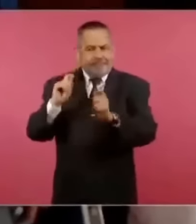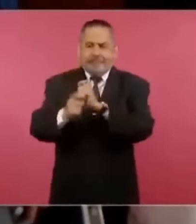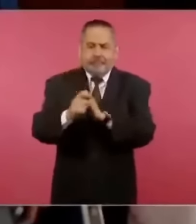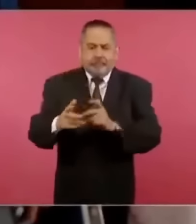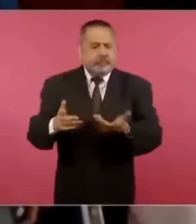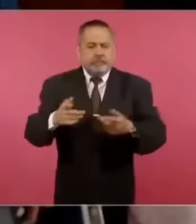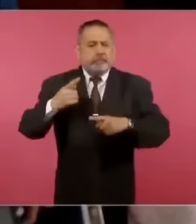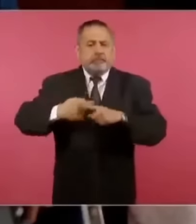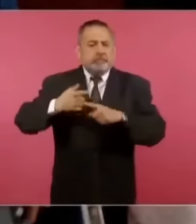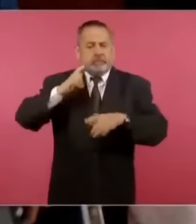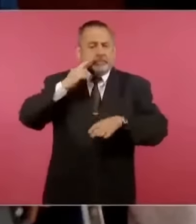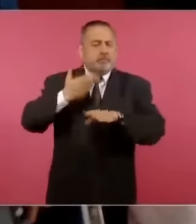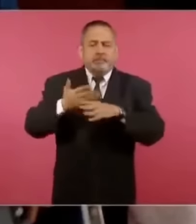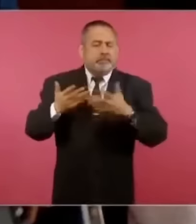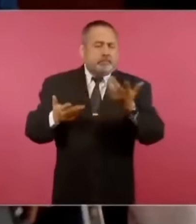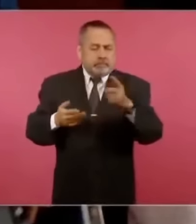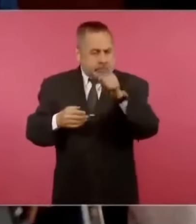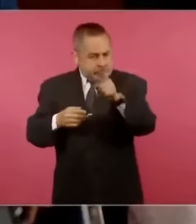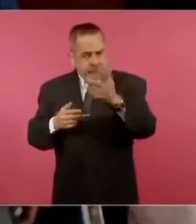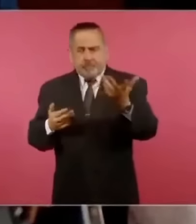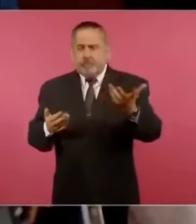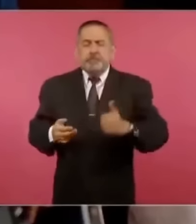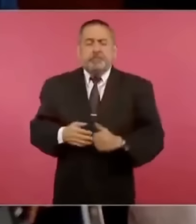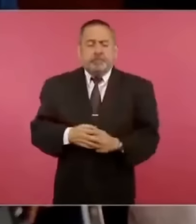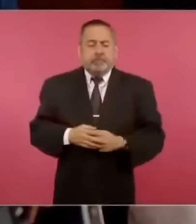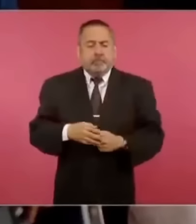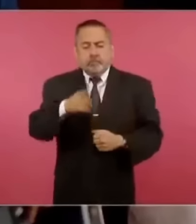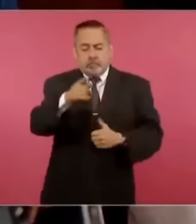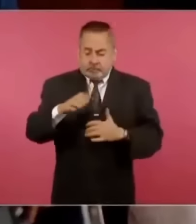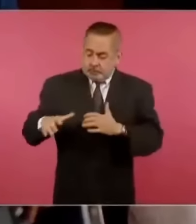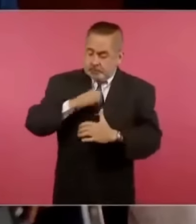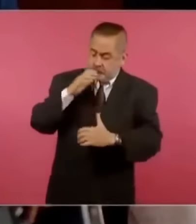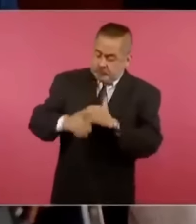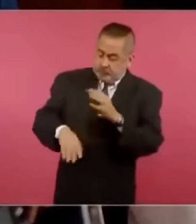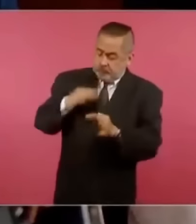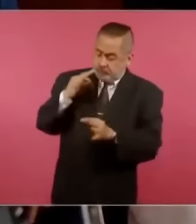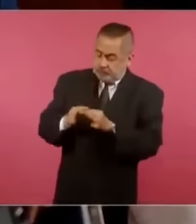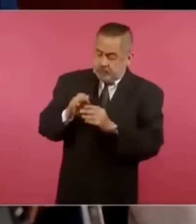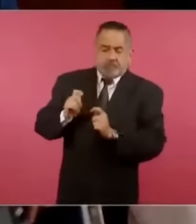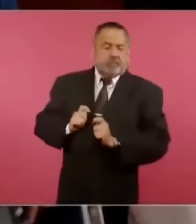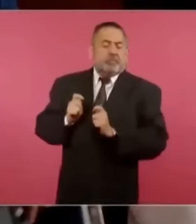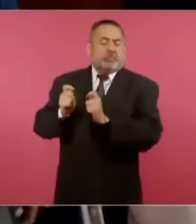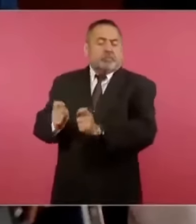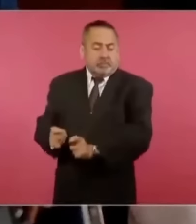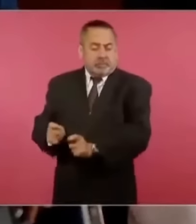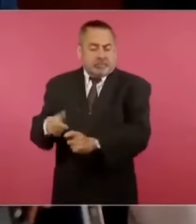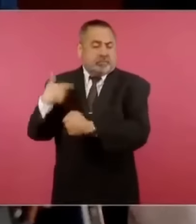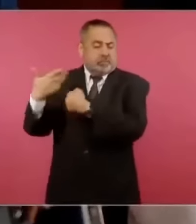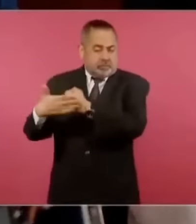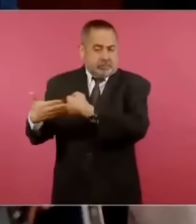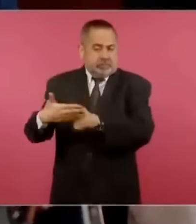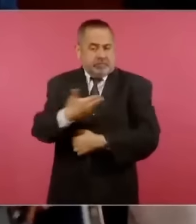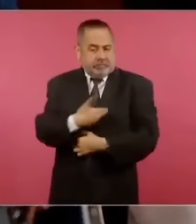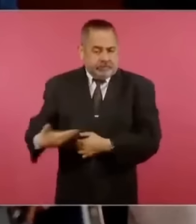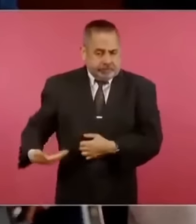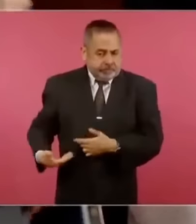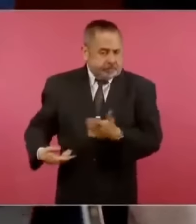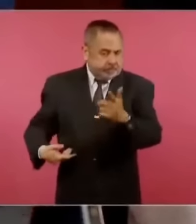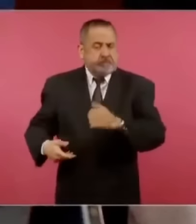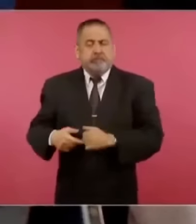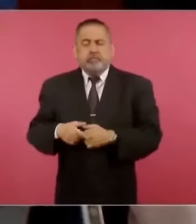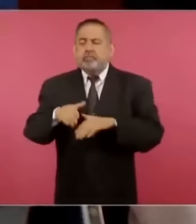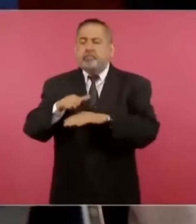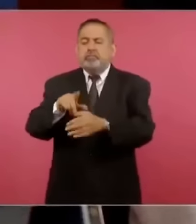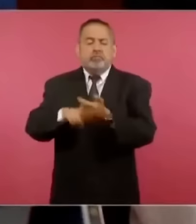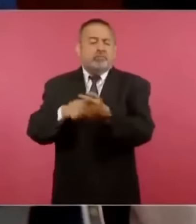responsabilidad social de usted, de lo que va a dejar, de lo que está dejando. Y voy a hablar un poquito de